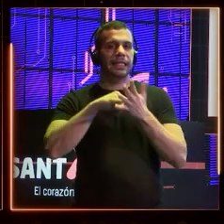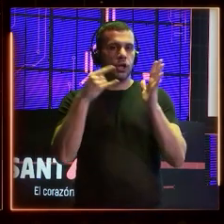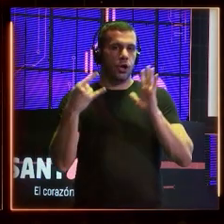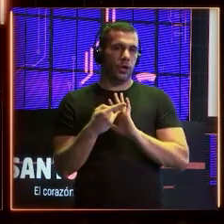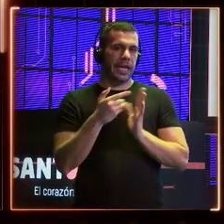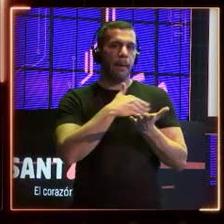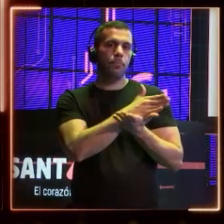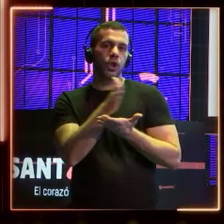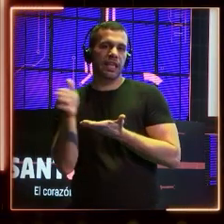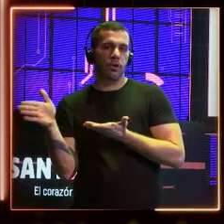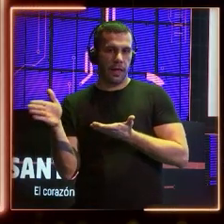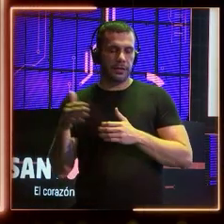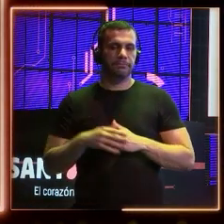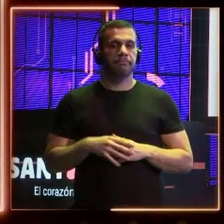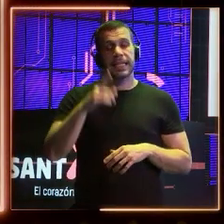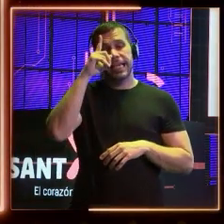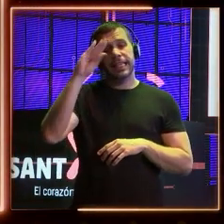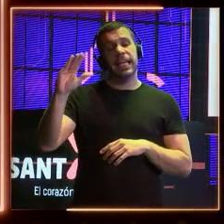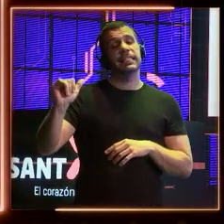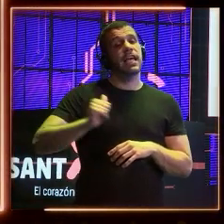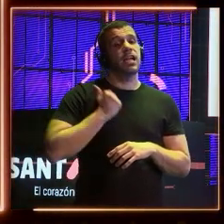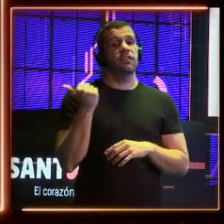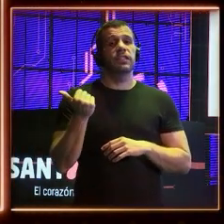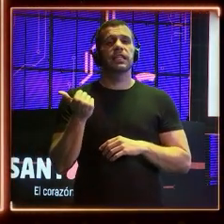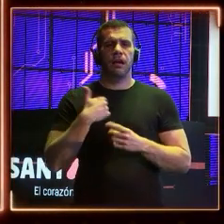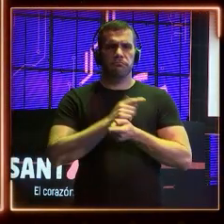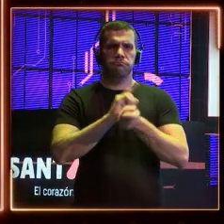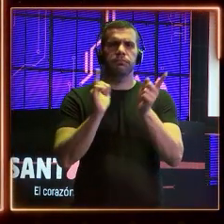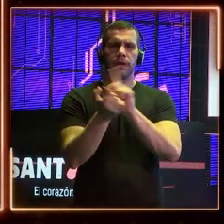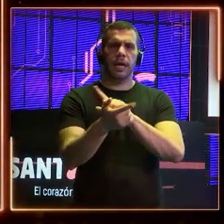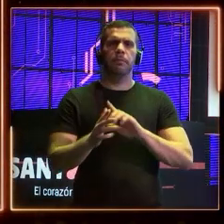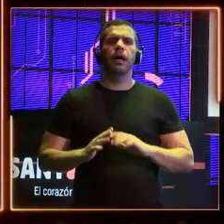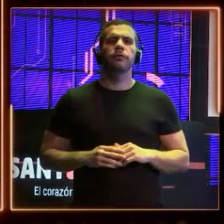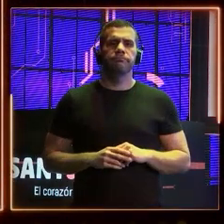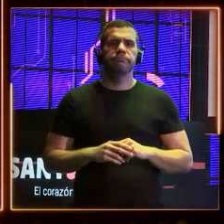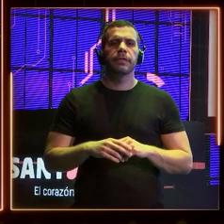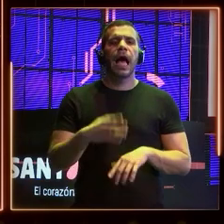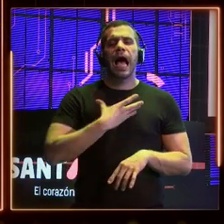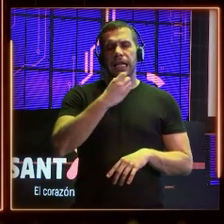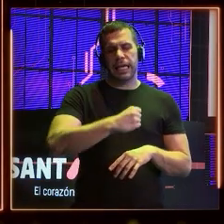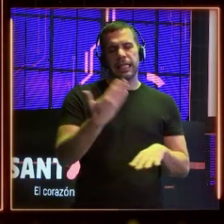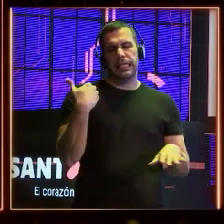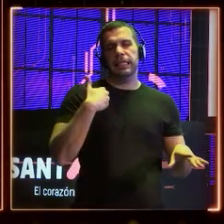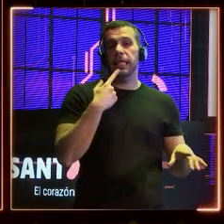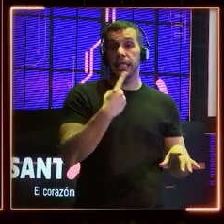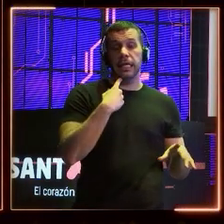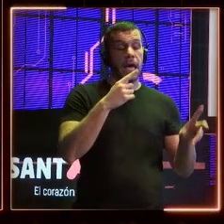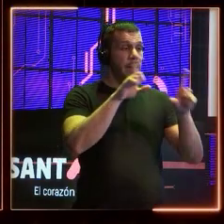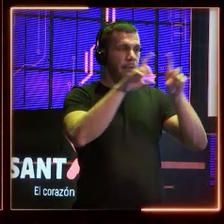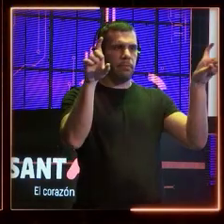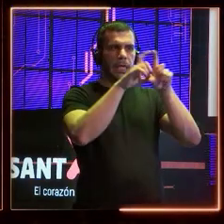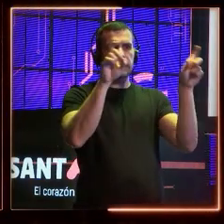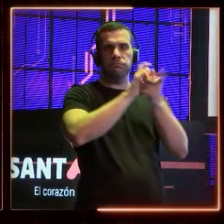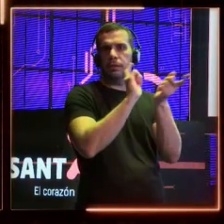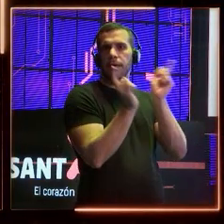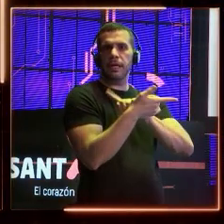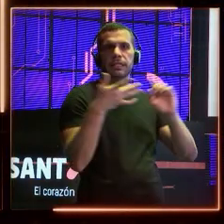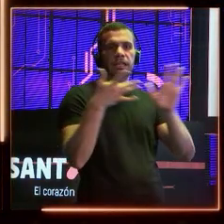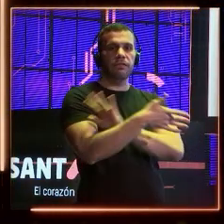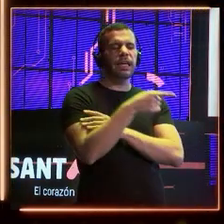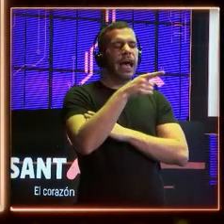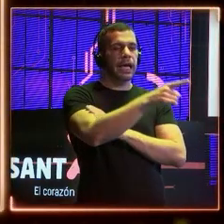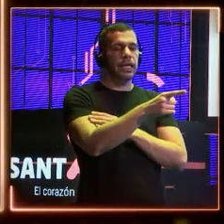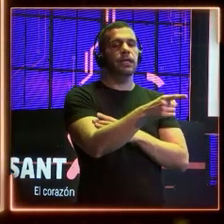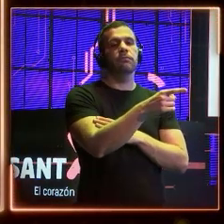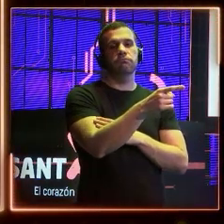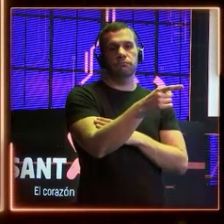multimodal la Inteligencia artificial va a cambiar también lo decía el alcalde los negocios va a permitir aumentar la